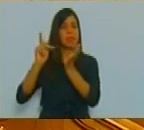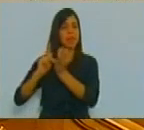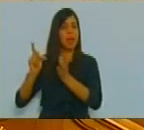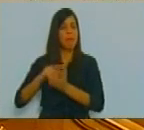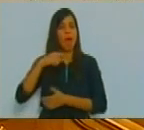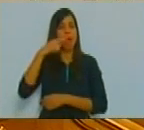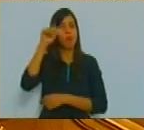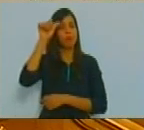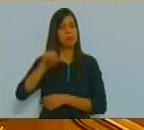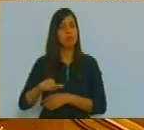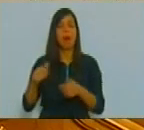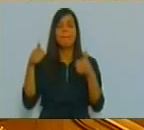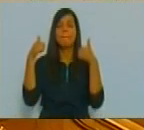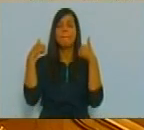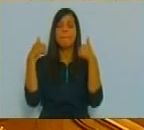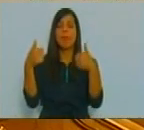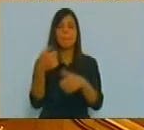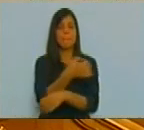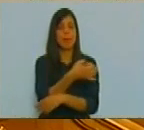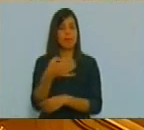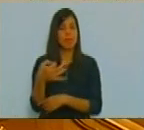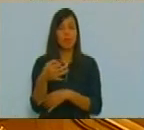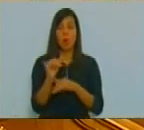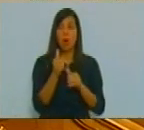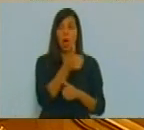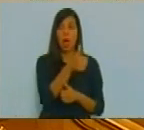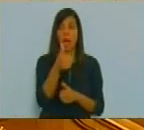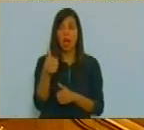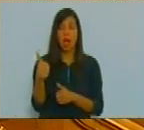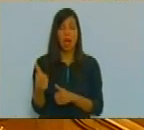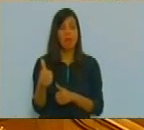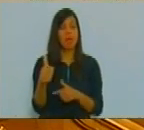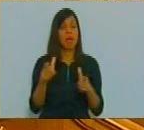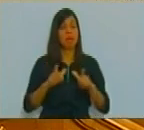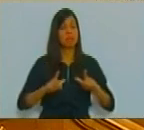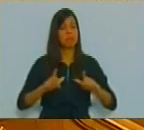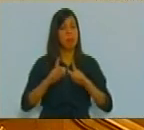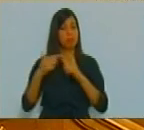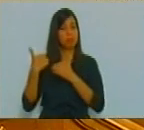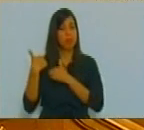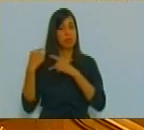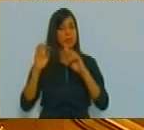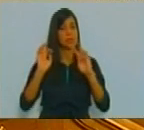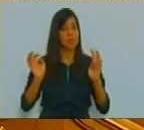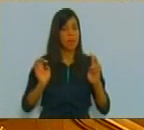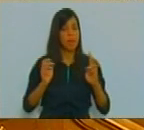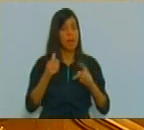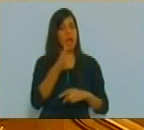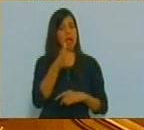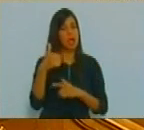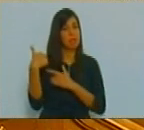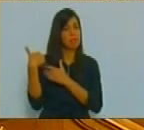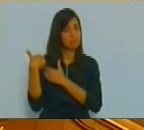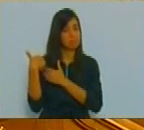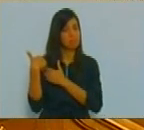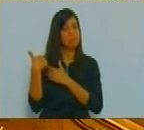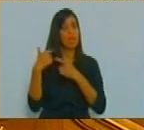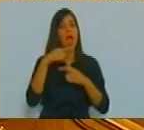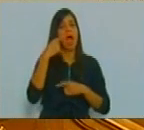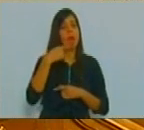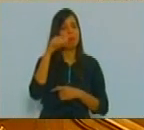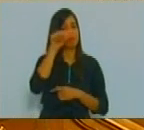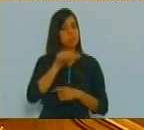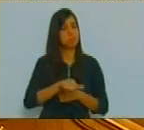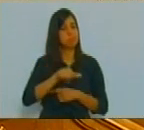debate desde su propia ámbito de actuación y de competencia abarcaron